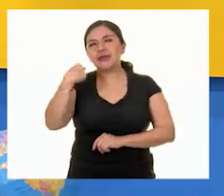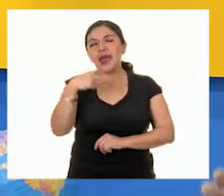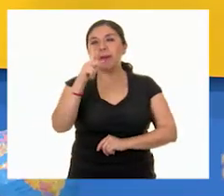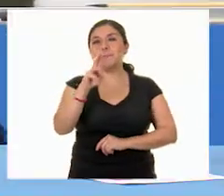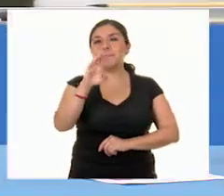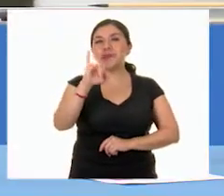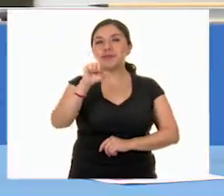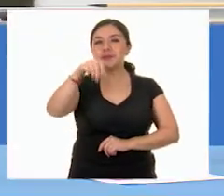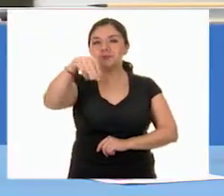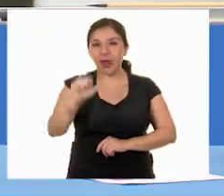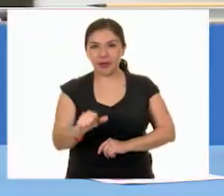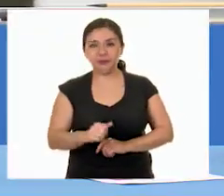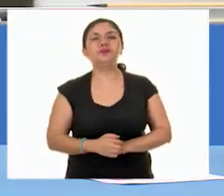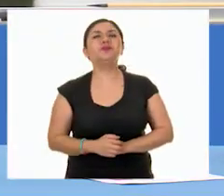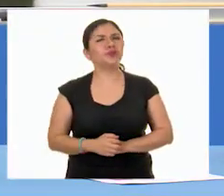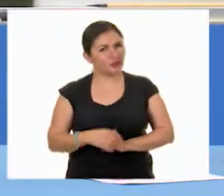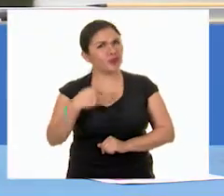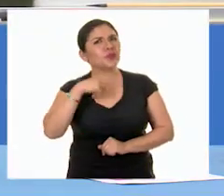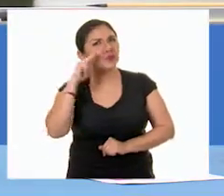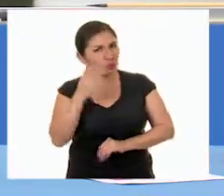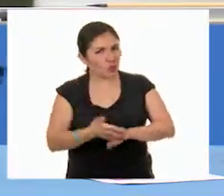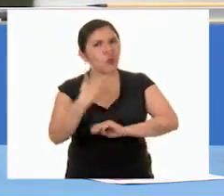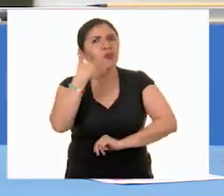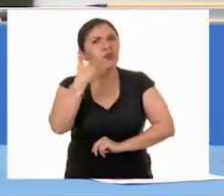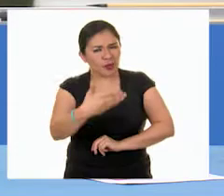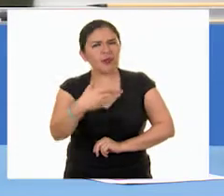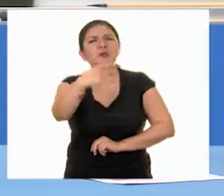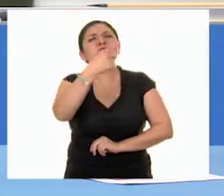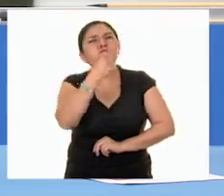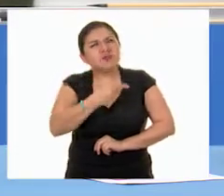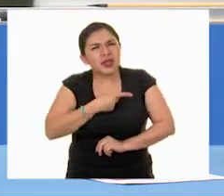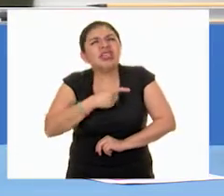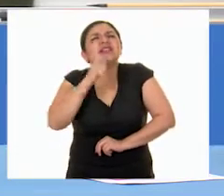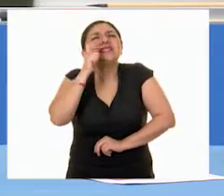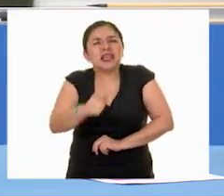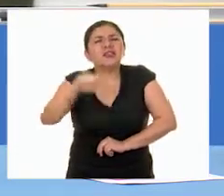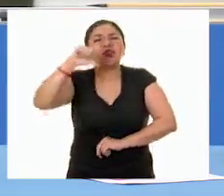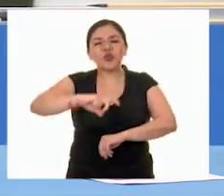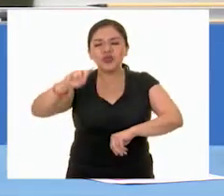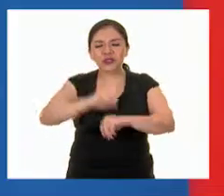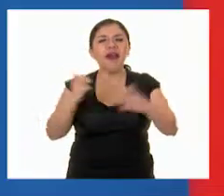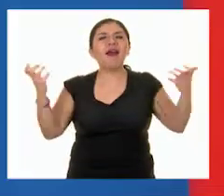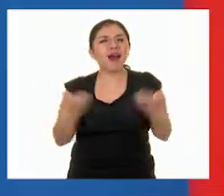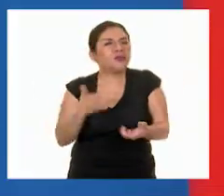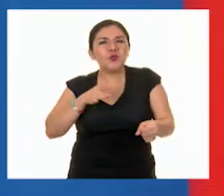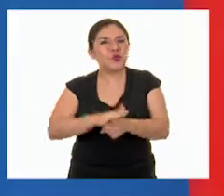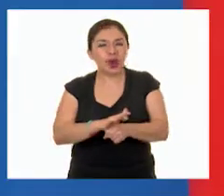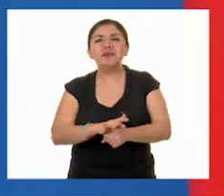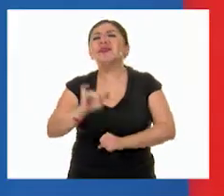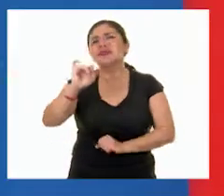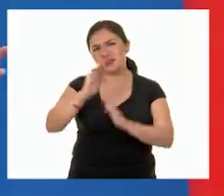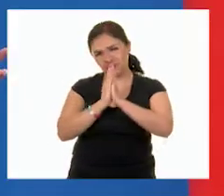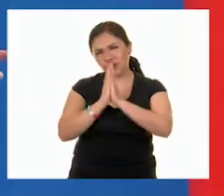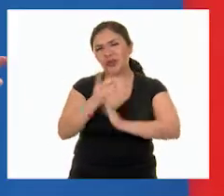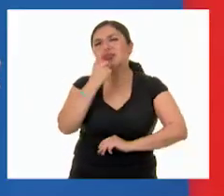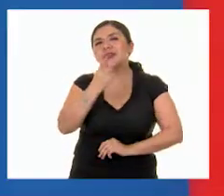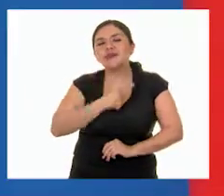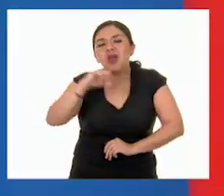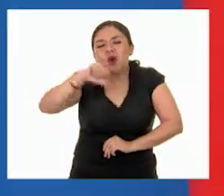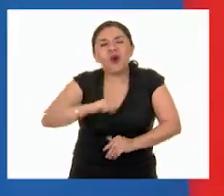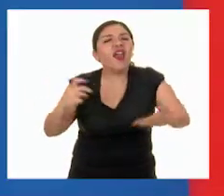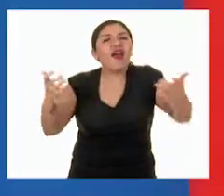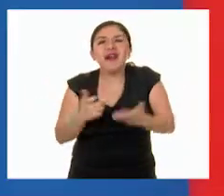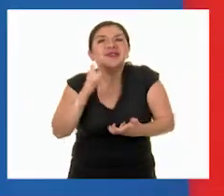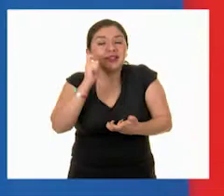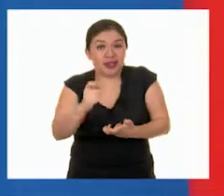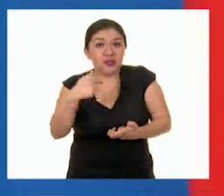prismas. ¡Ay! Me parece muy bien, maestra. Platíquenos, ¿ahora qué vamos a hacer? Sí, maestra, díganos, ¿qué haremos?